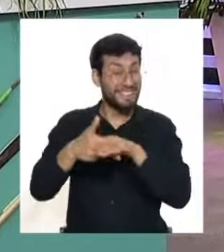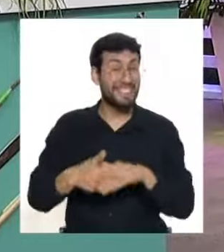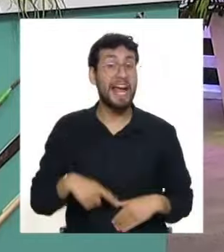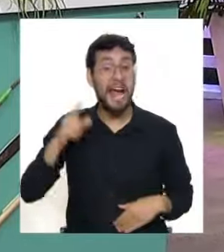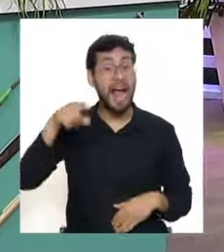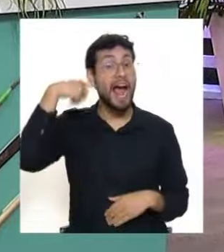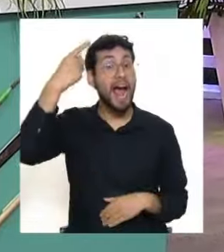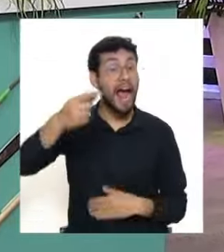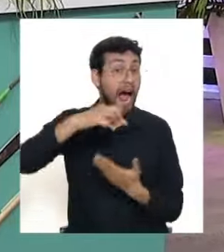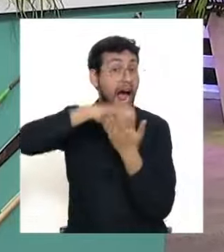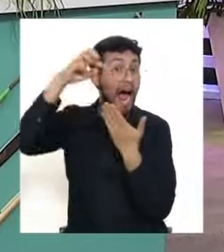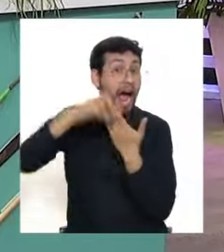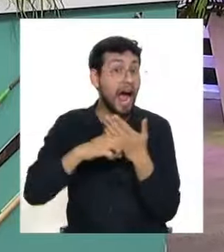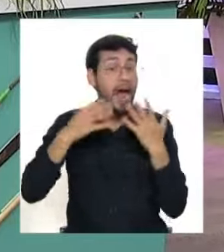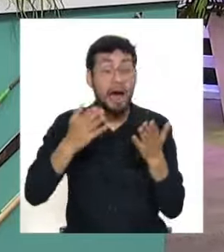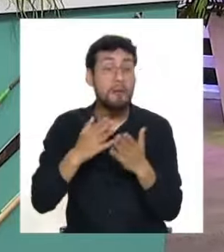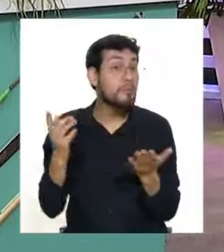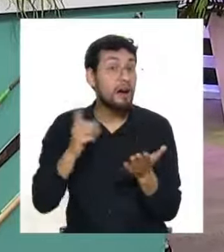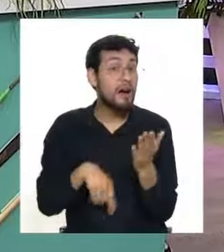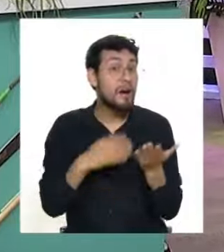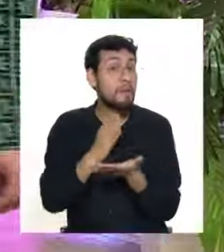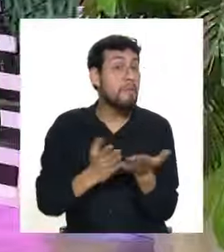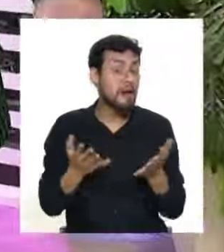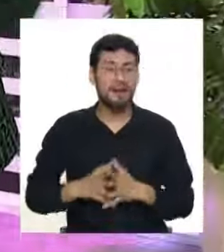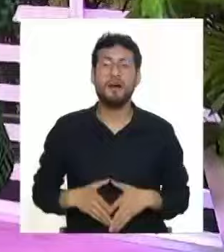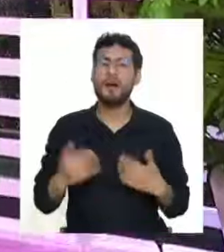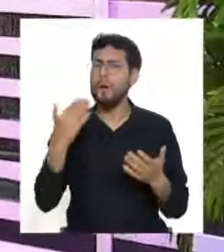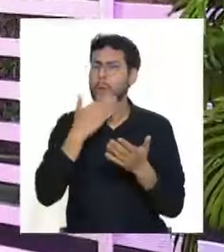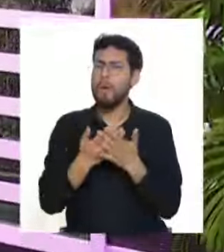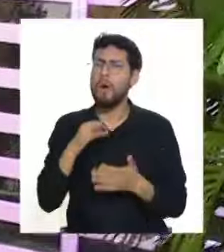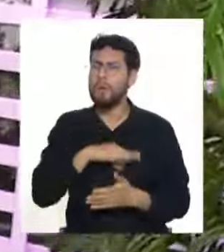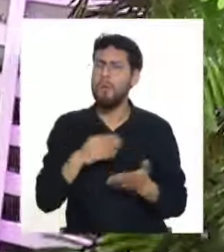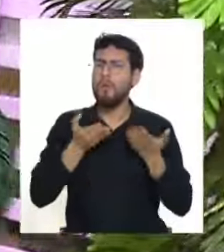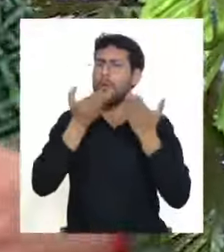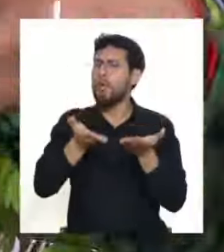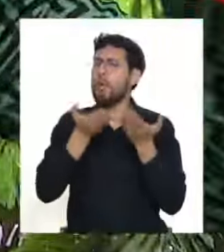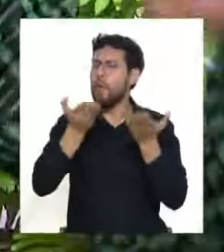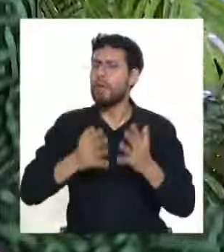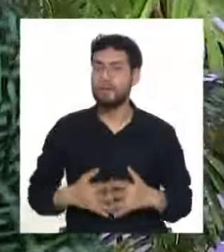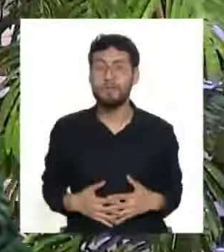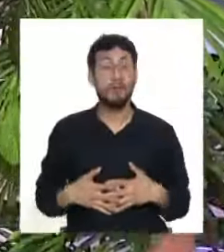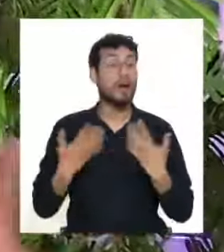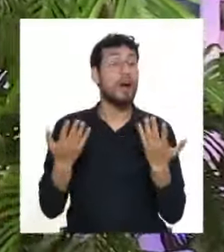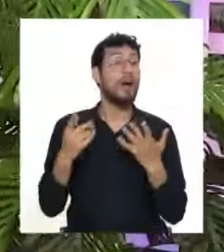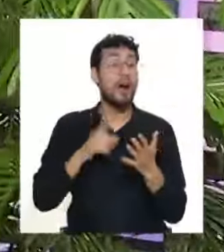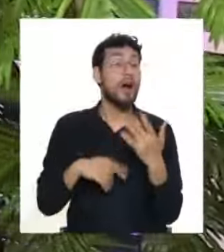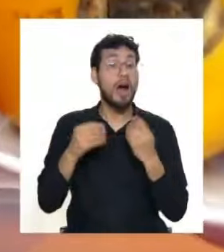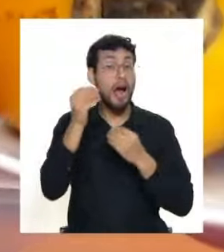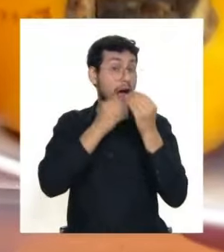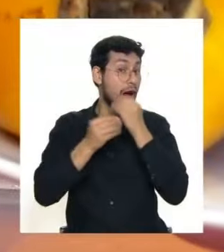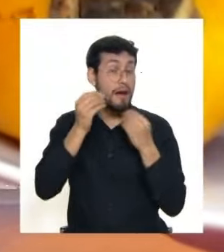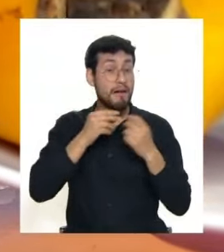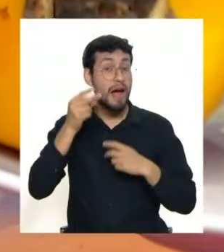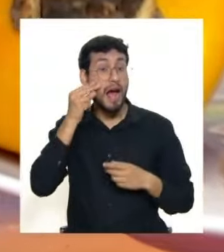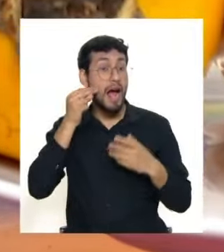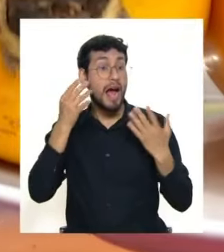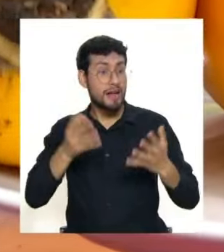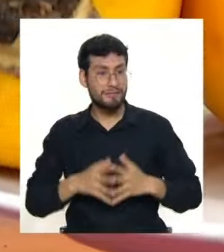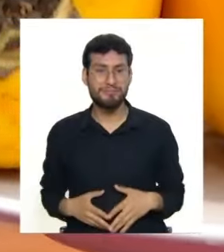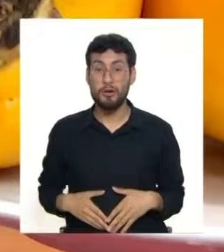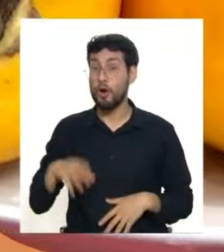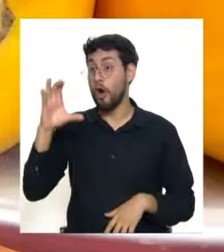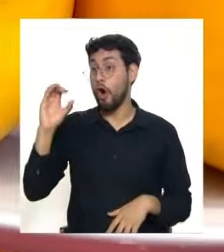el siguiente bloque tenemos los beneficios. ¿Cuáles son los beneficios de los alimentos de la selva?